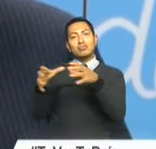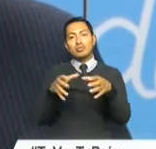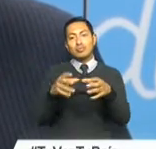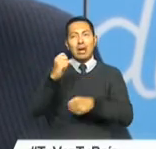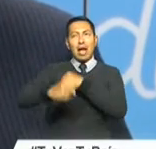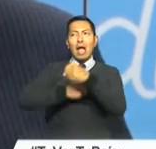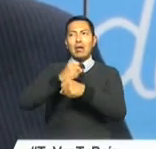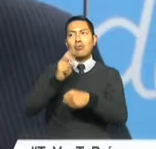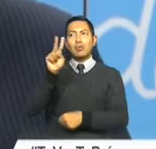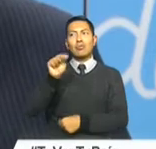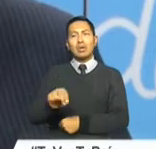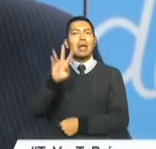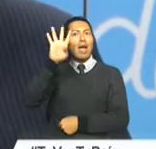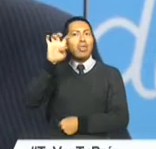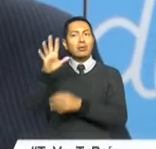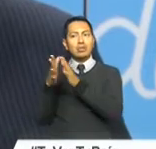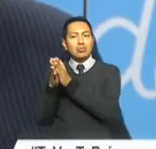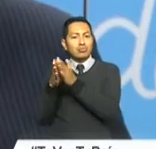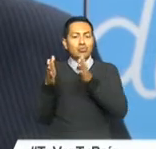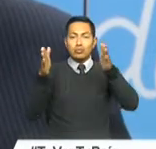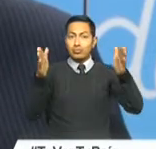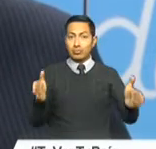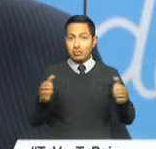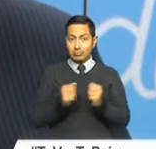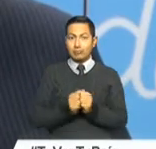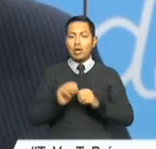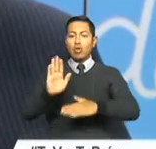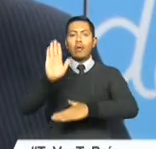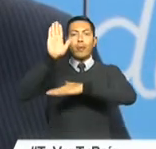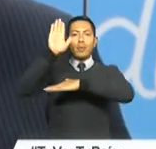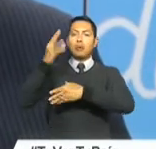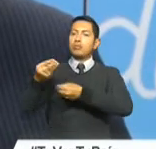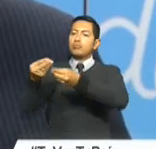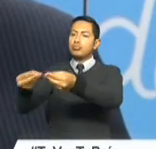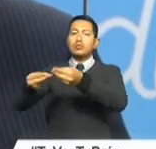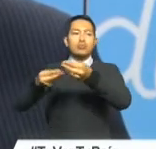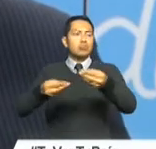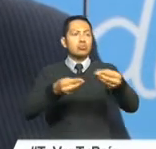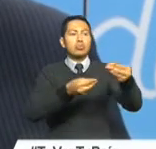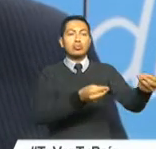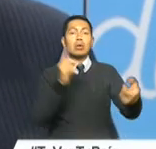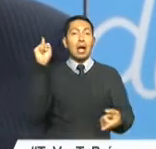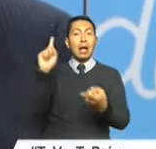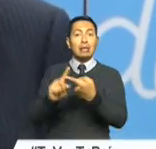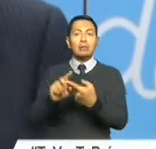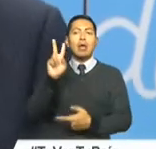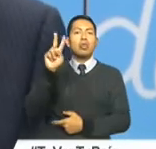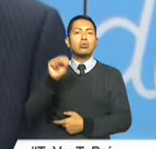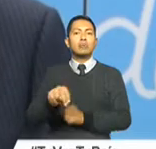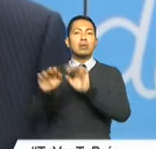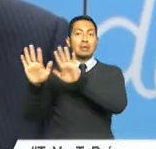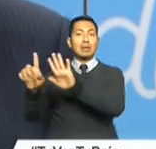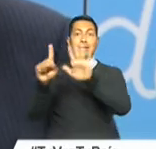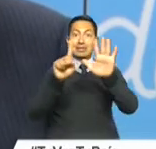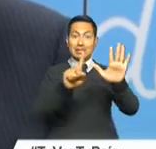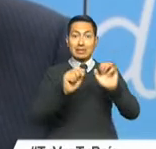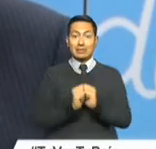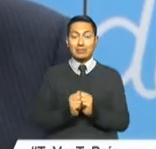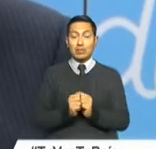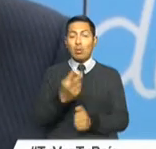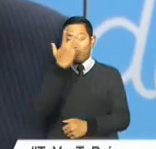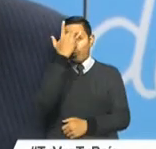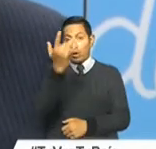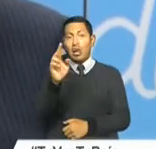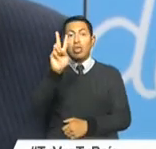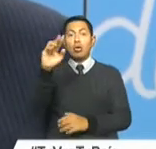2014. Se ha entregado el 100% de nombramientos hasta el año 2016, porque los